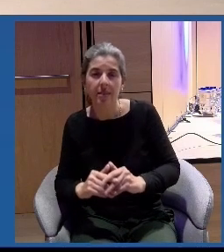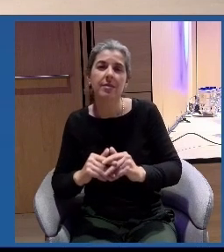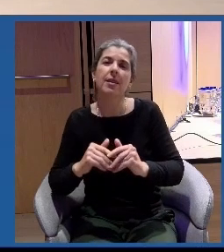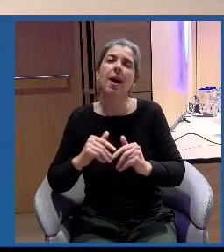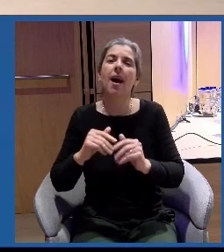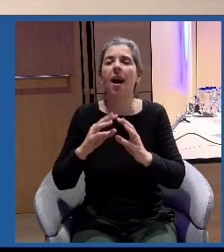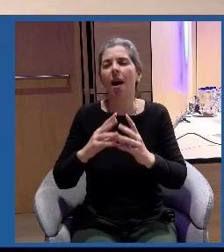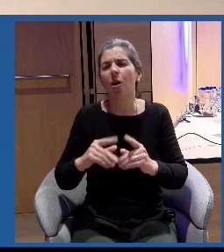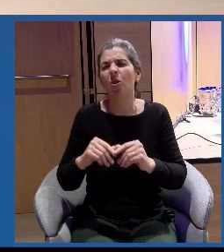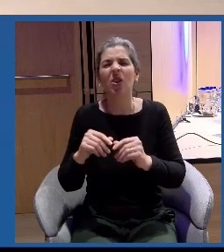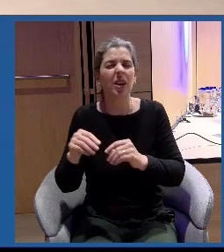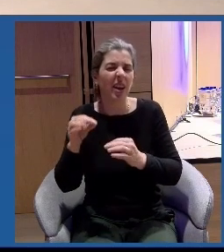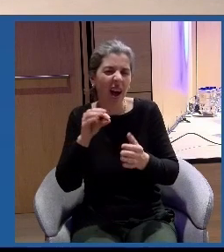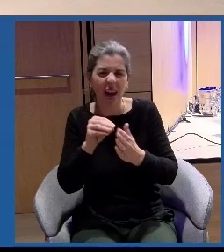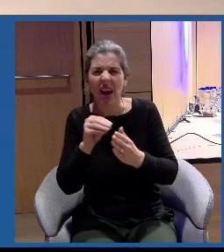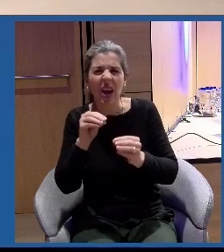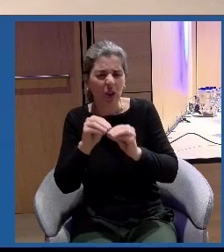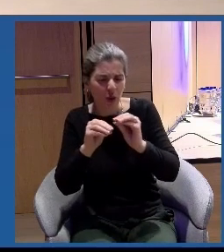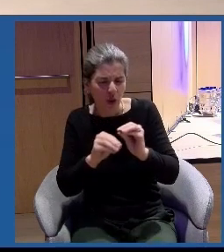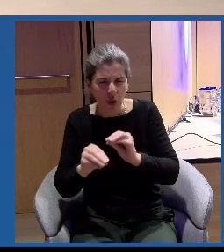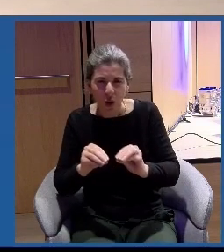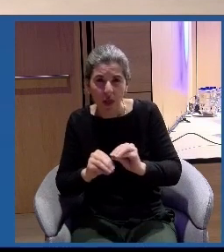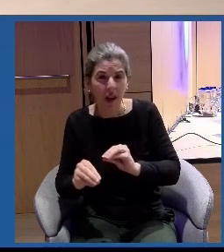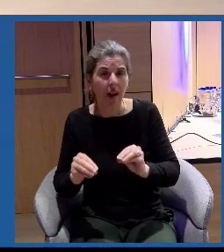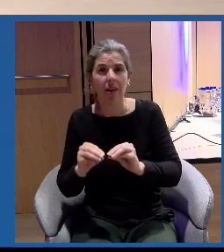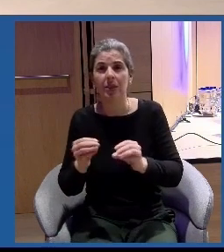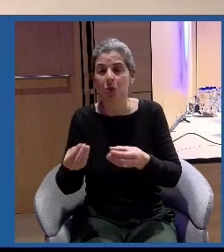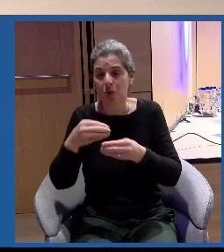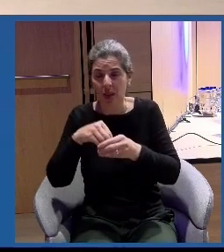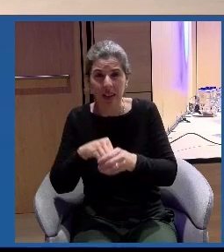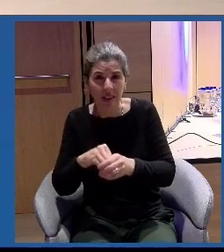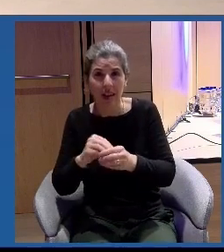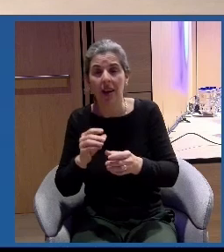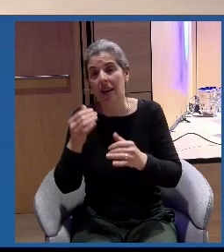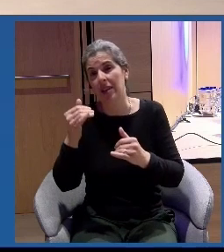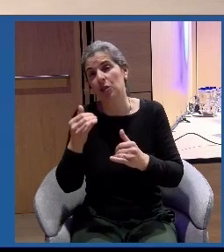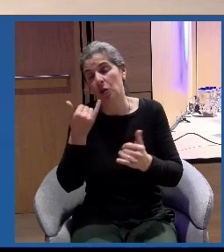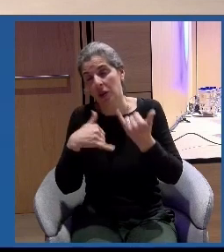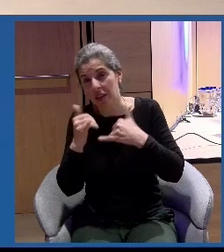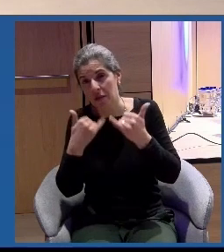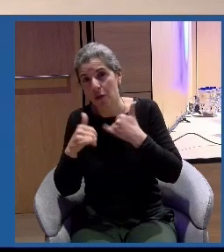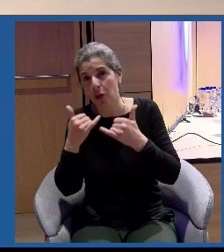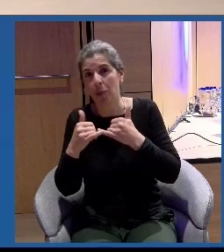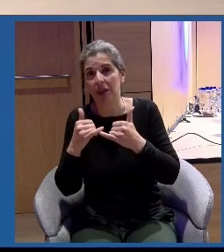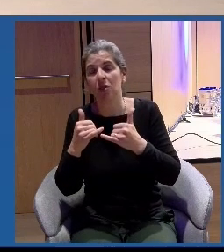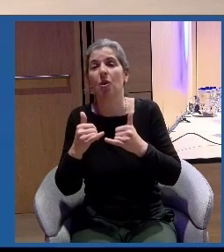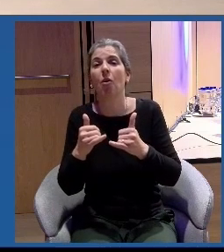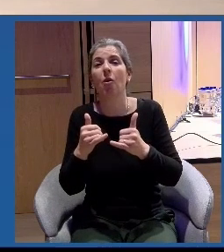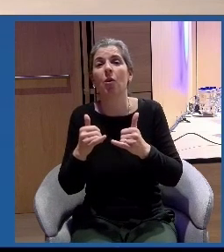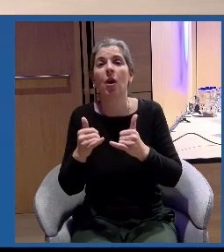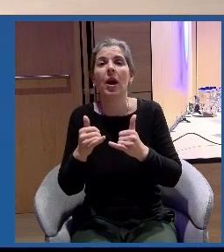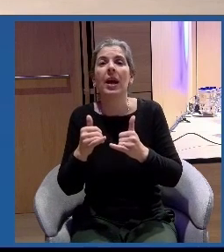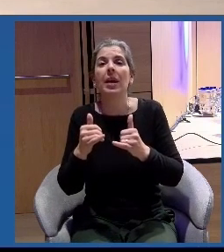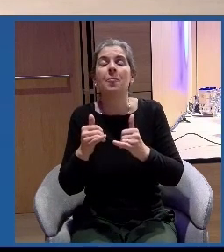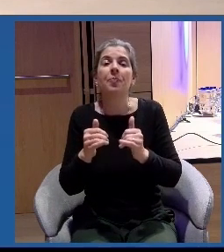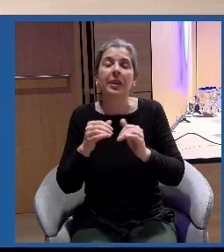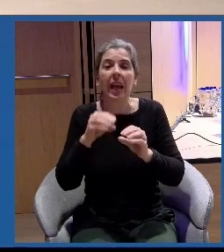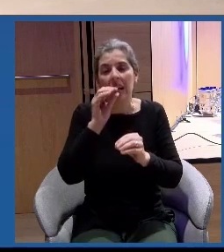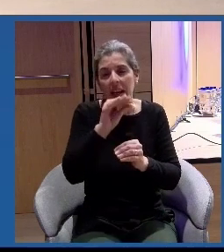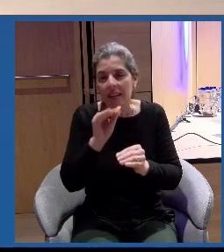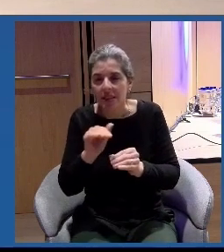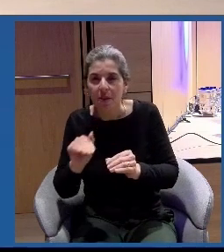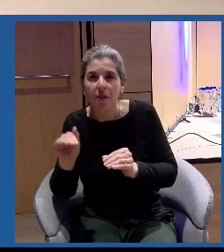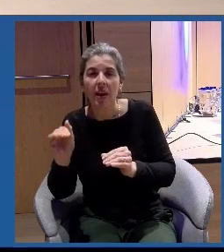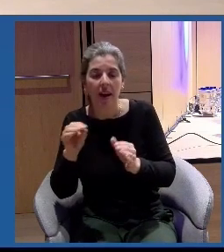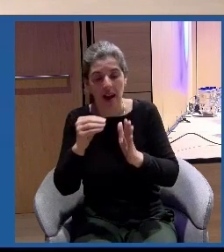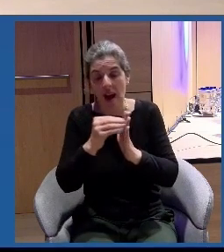digamos, la casa en la interna sobre cómo teníamos registrada cierta información. Esto implicó clasificar, organizar, ir